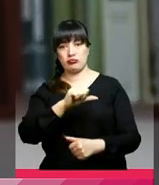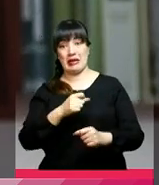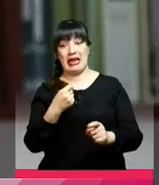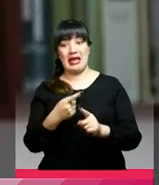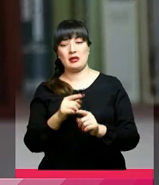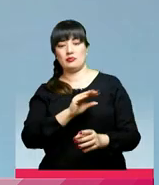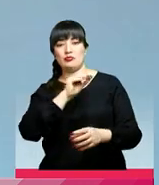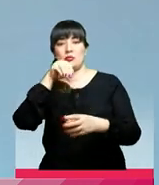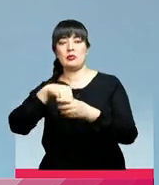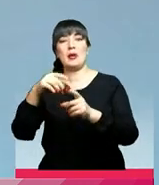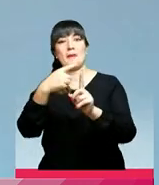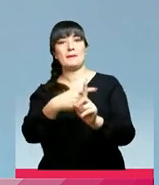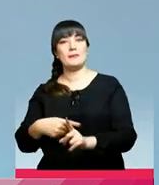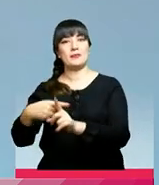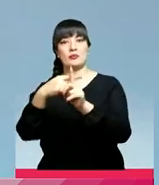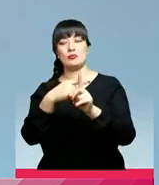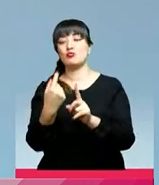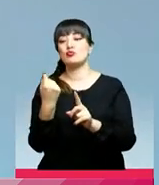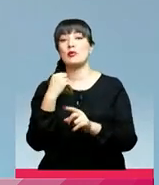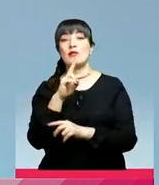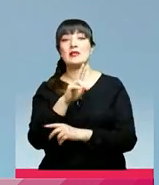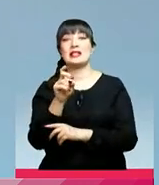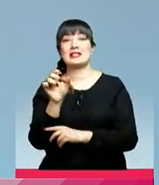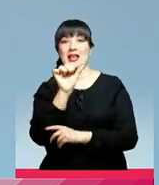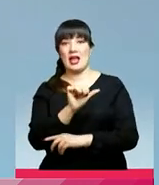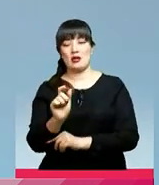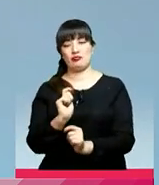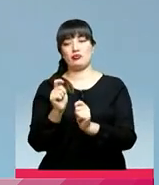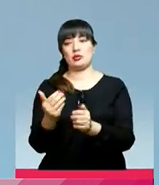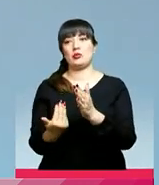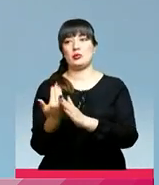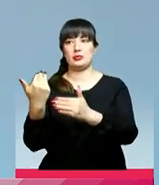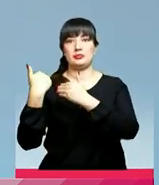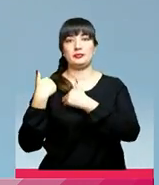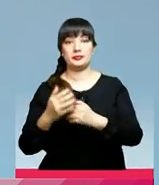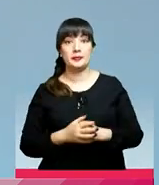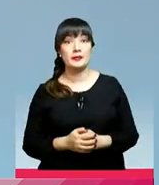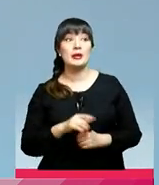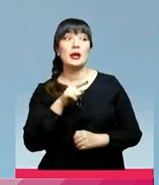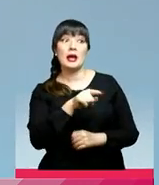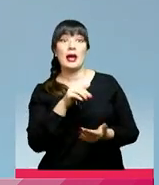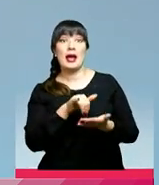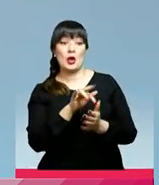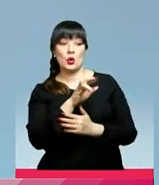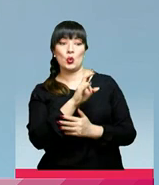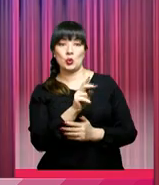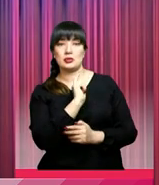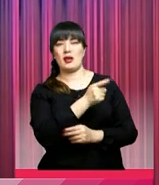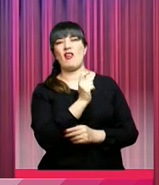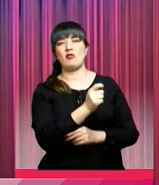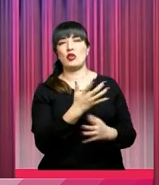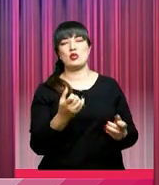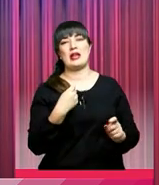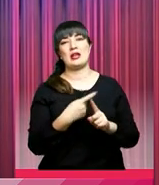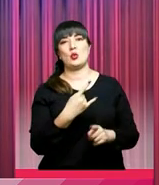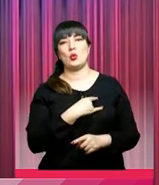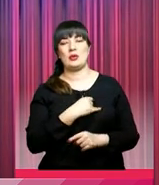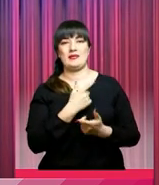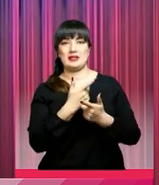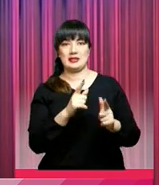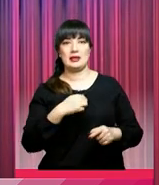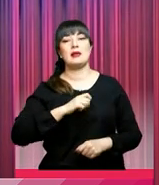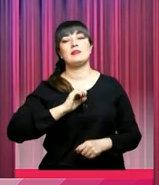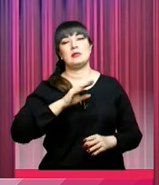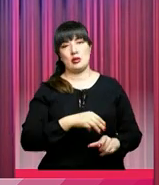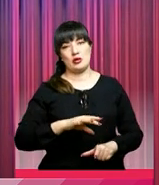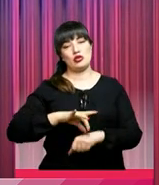General de la Nación el pasado 27 de agosto. Ruiz, que ahora asume la cartera, es abogado de la Universidad Libre, doctor en Derecho, tiene un posgrado